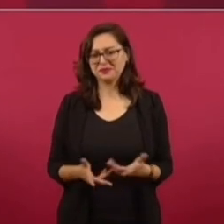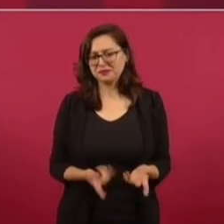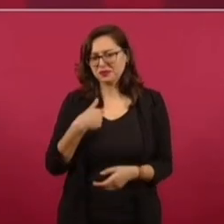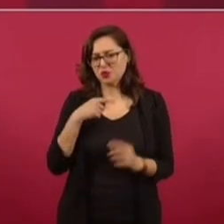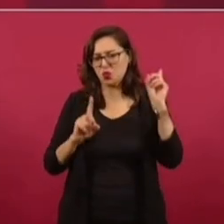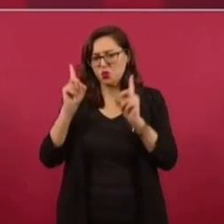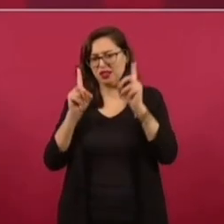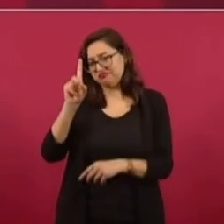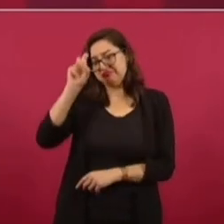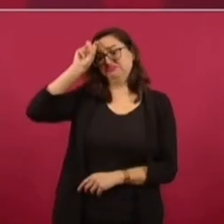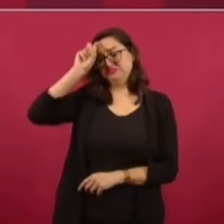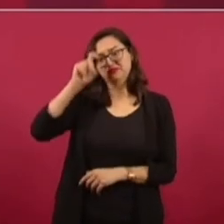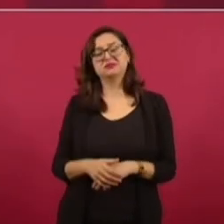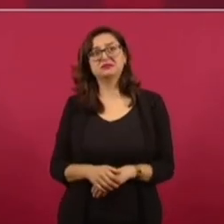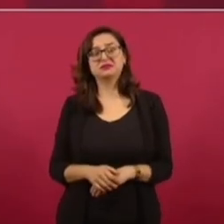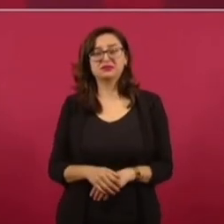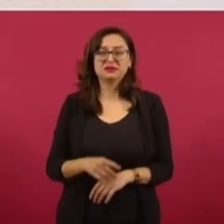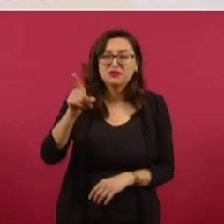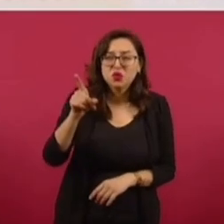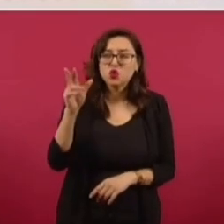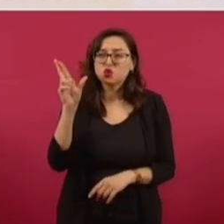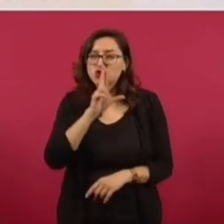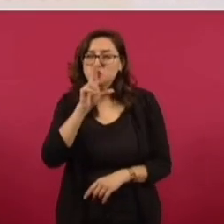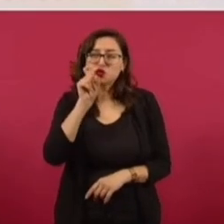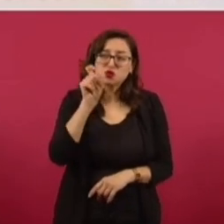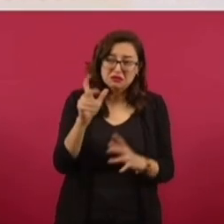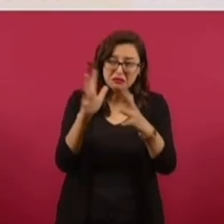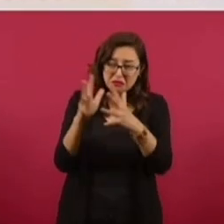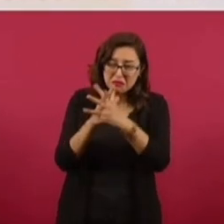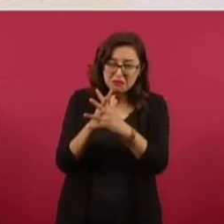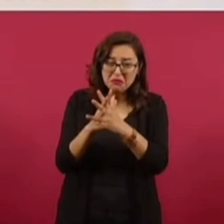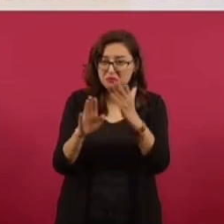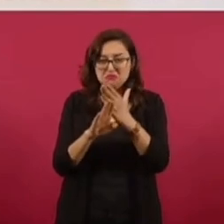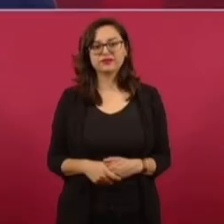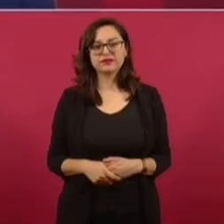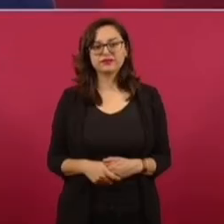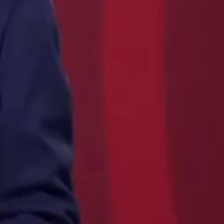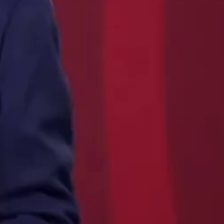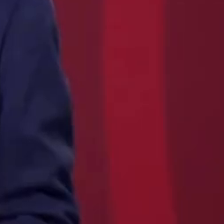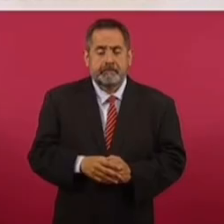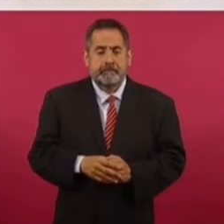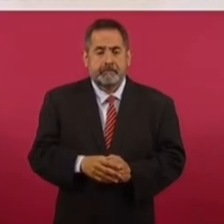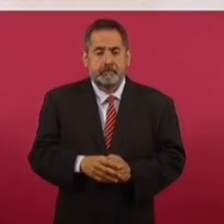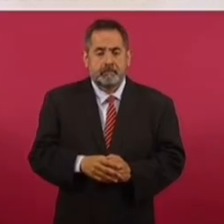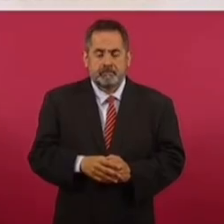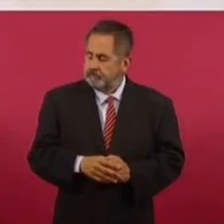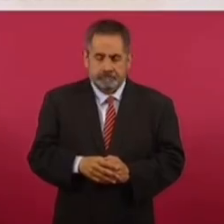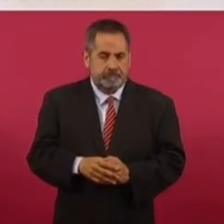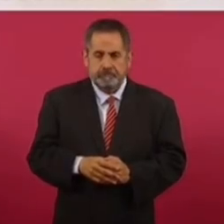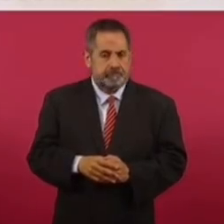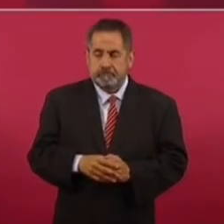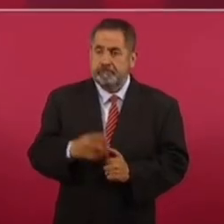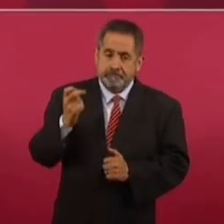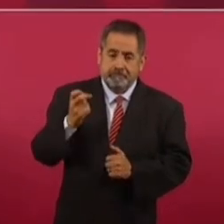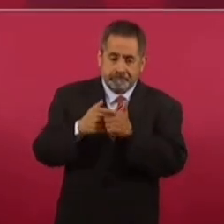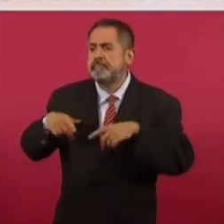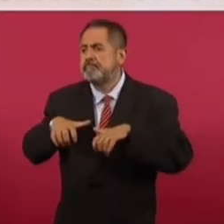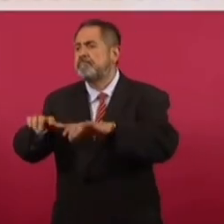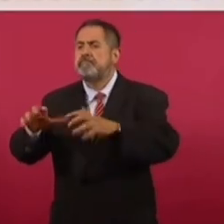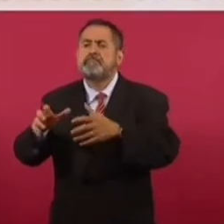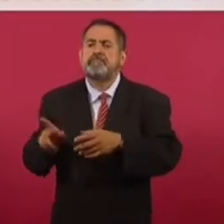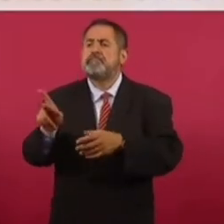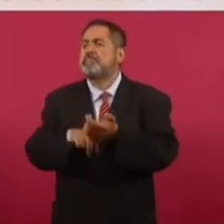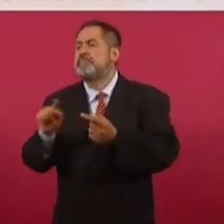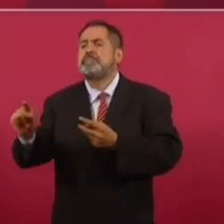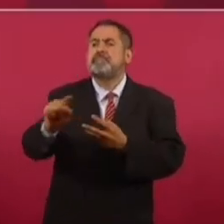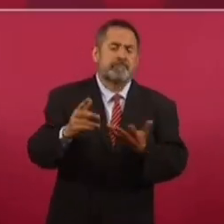evitar? La guerra en Ucrania es inmoral. Ya no debe continuar la misma política.